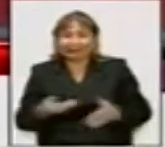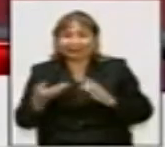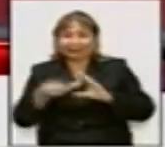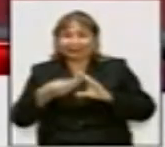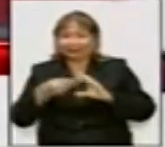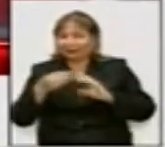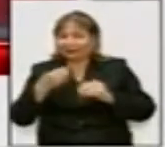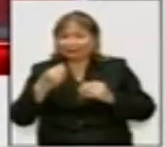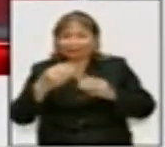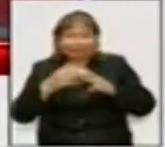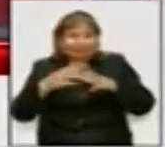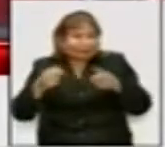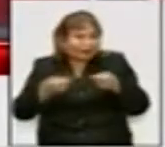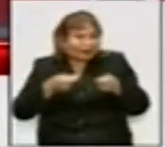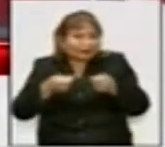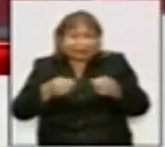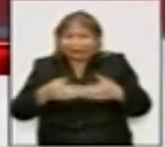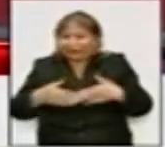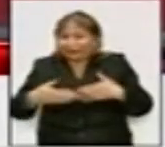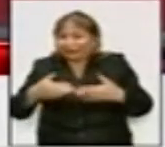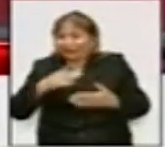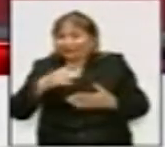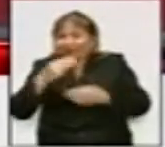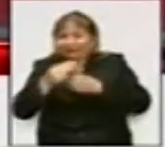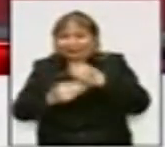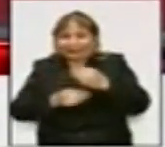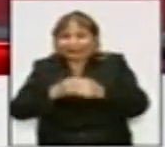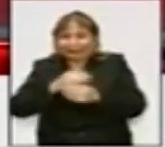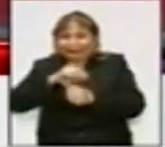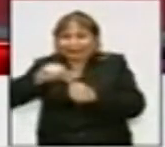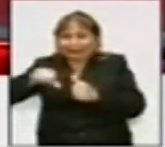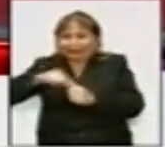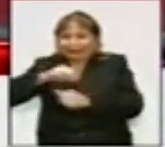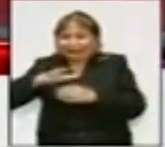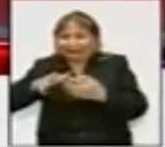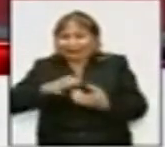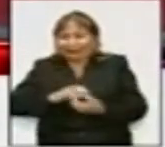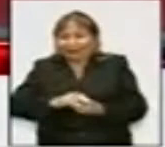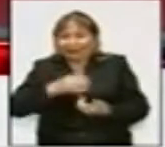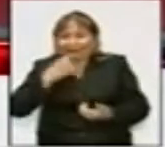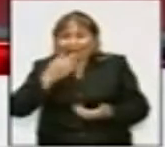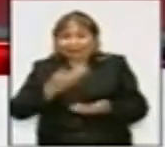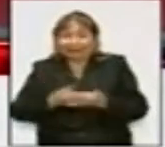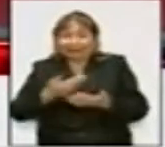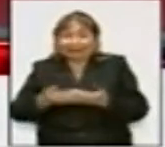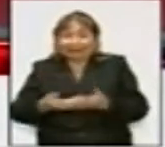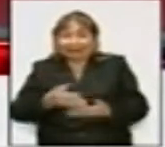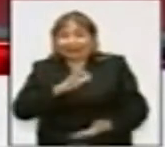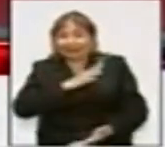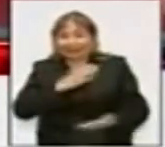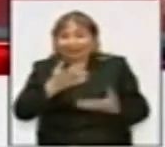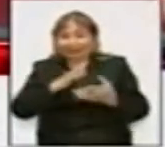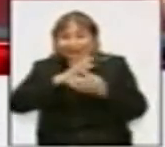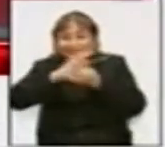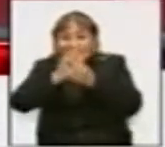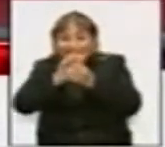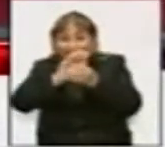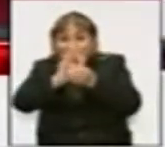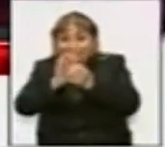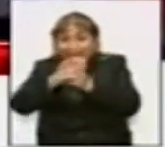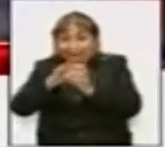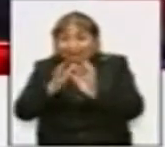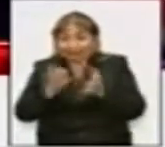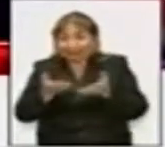incontrolable porque todo el mundo está metido en este rollo acá entonces es modificar porque todos quieren captar alguna parte de